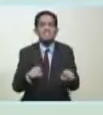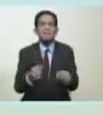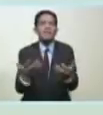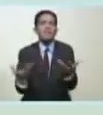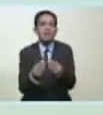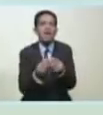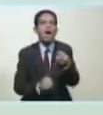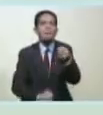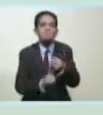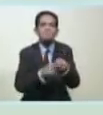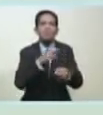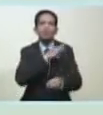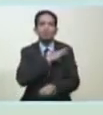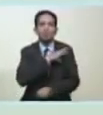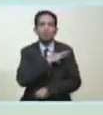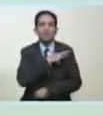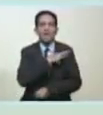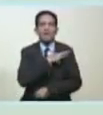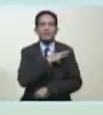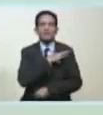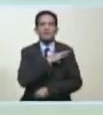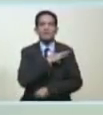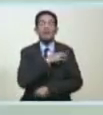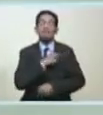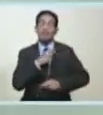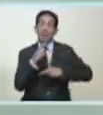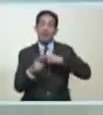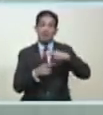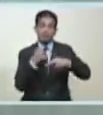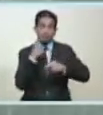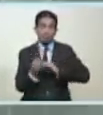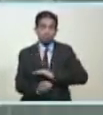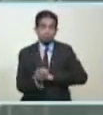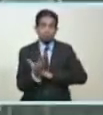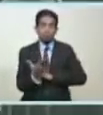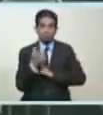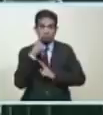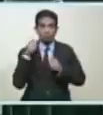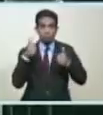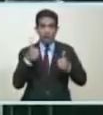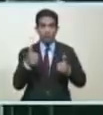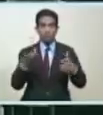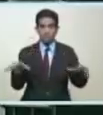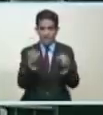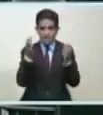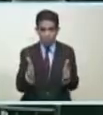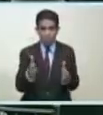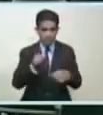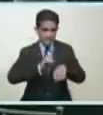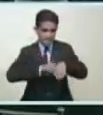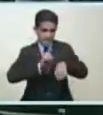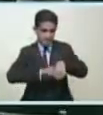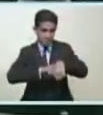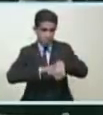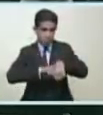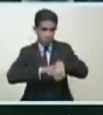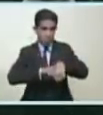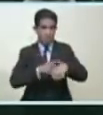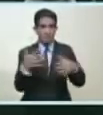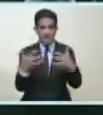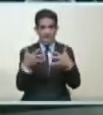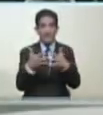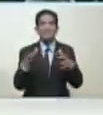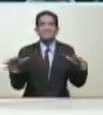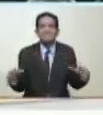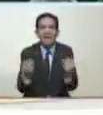acompañamiento, apoyo social que la revolución ha creado y que ha sido milagroso, salvador en tiempos de guerra económica.